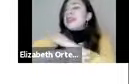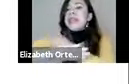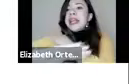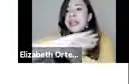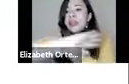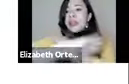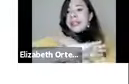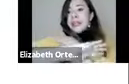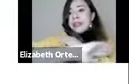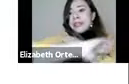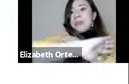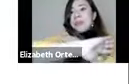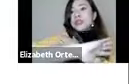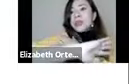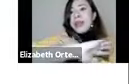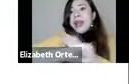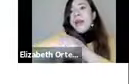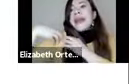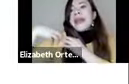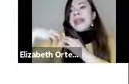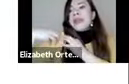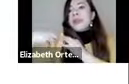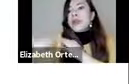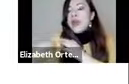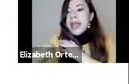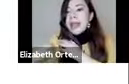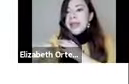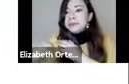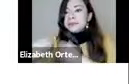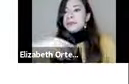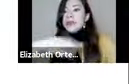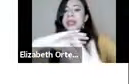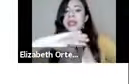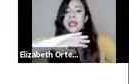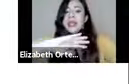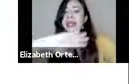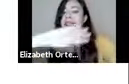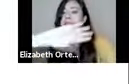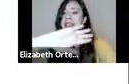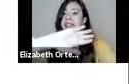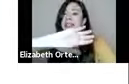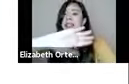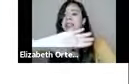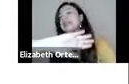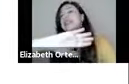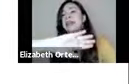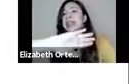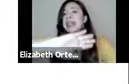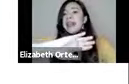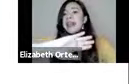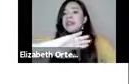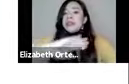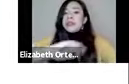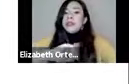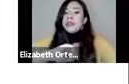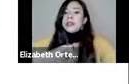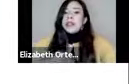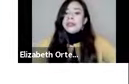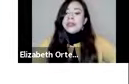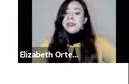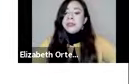también tengan correctamente esta postura para que el hombro no caiga, que estén a cierta distancia también alejadas, sobre